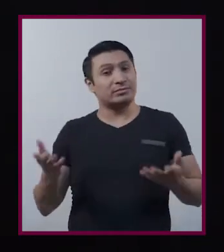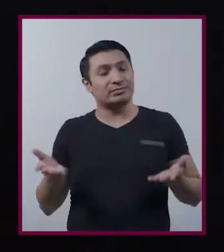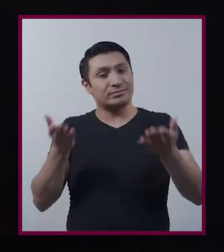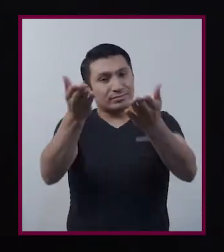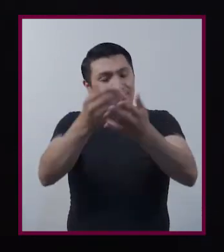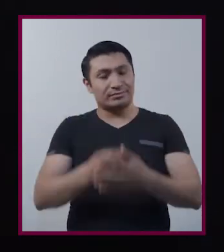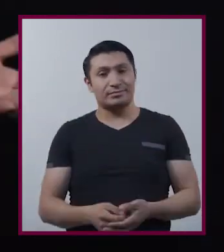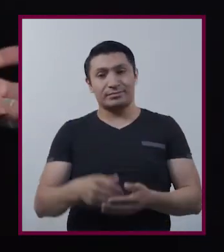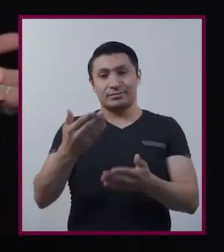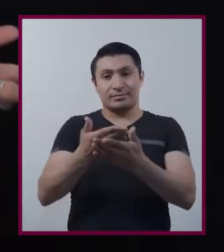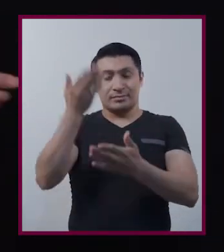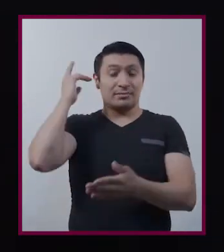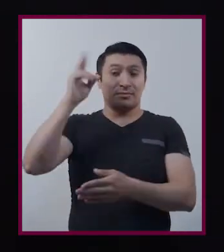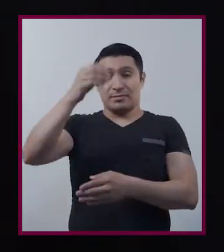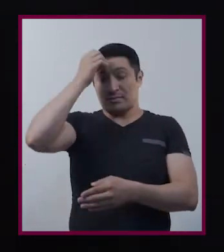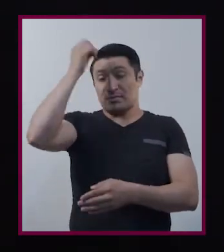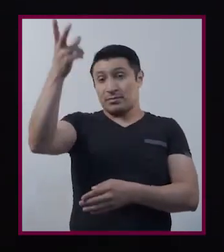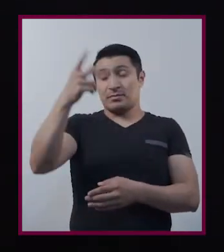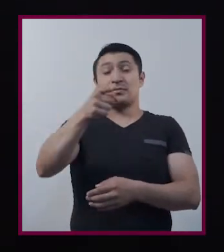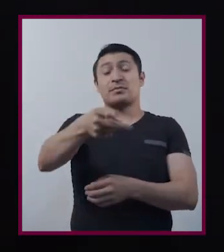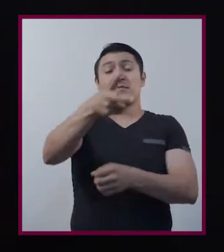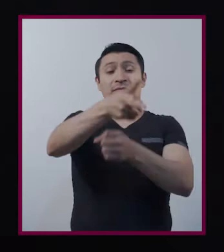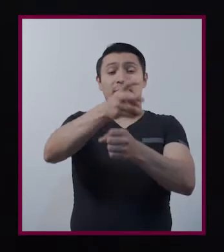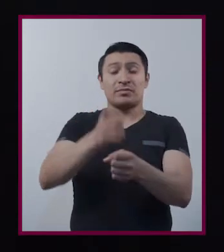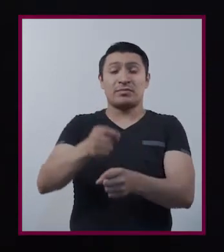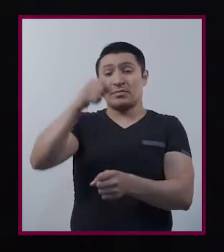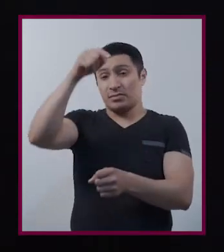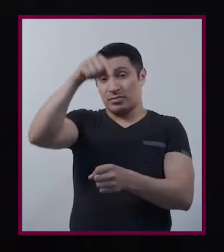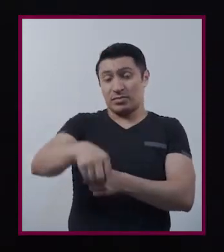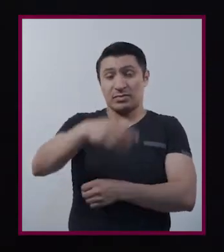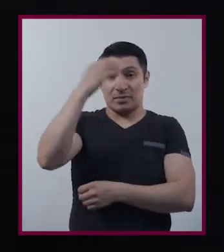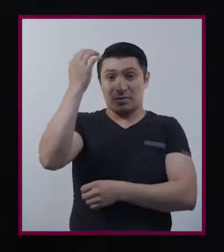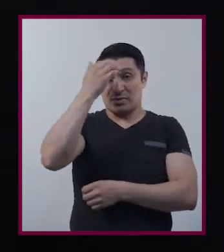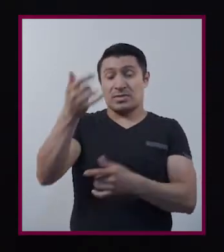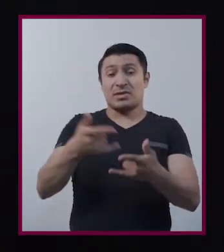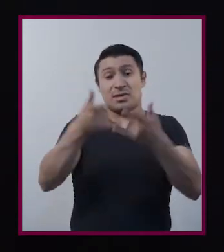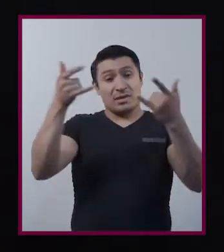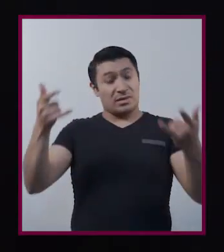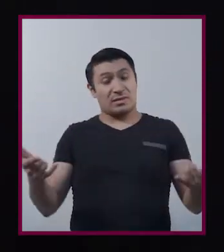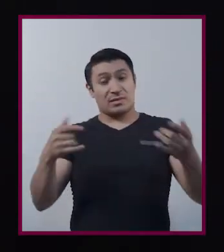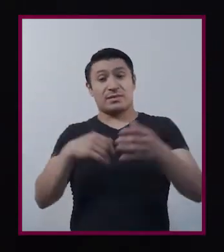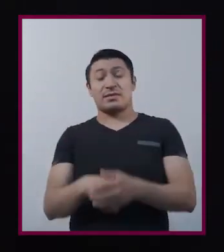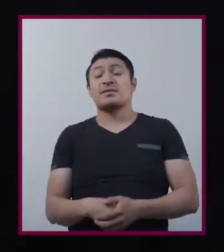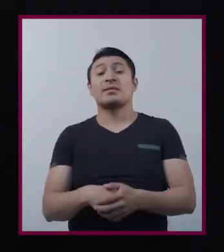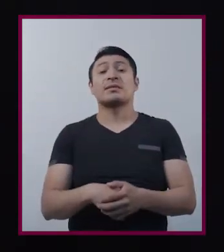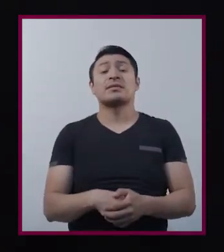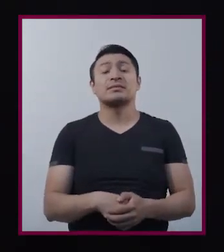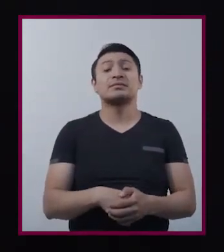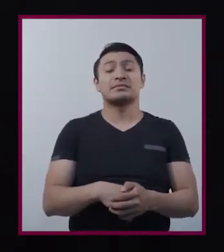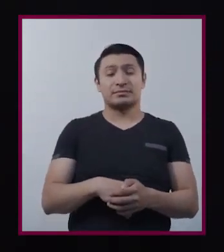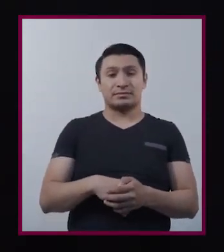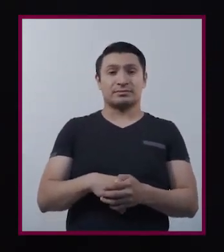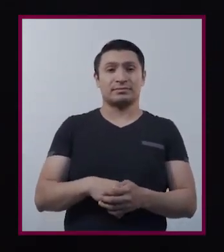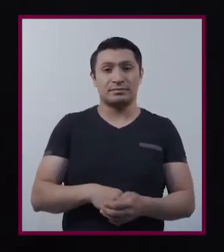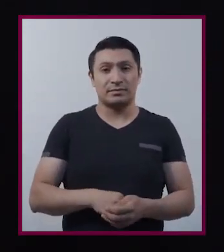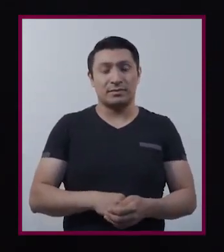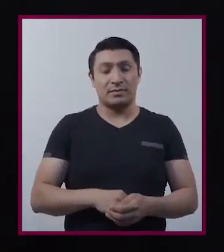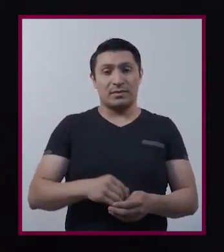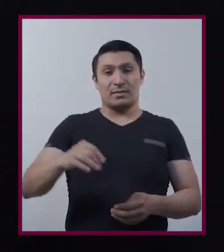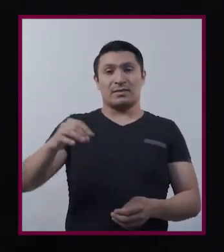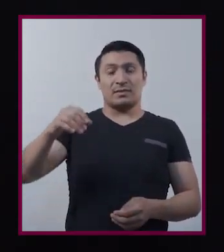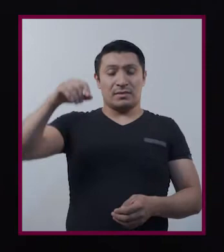México. ¡Vamos ya! Como el pasado no ha pasado, te invito a estudiar estos personajes y los hechos históricos en donde